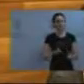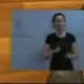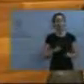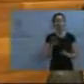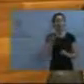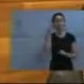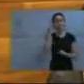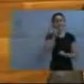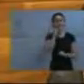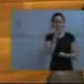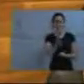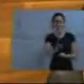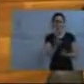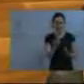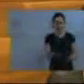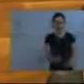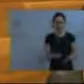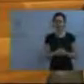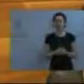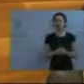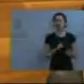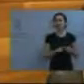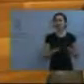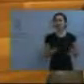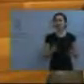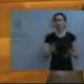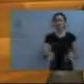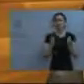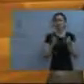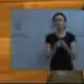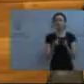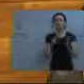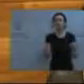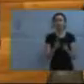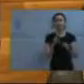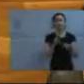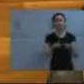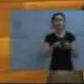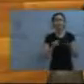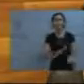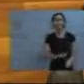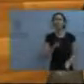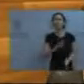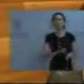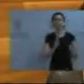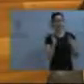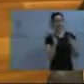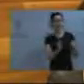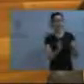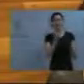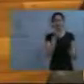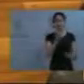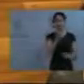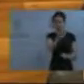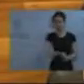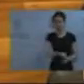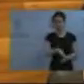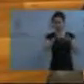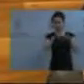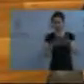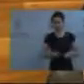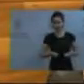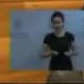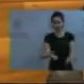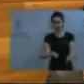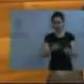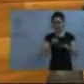entenderá. Mire, nos preocupa el gasto global en informática en el Principado de Asturias. Es decir, si usted analiza lo que se gasta en el